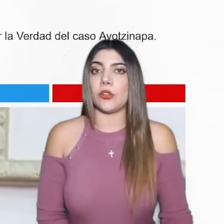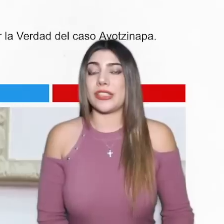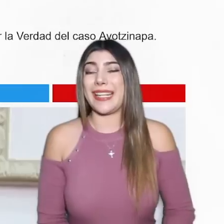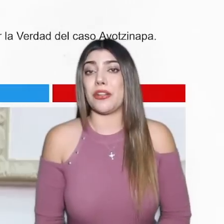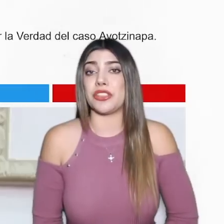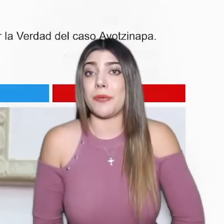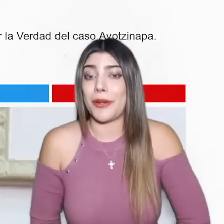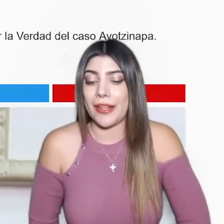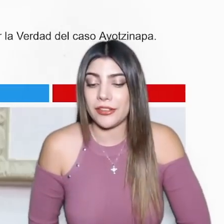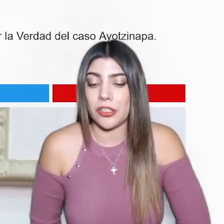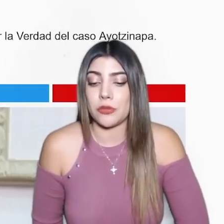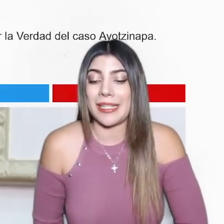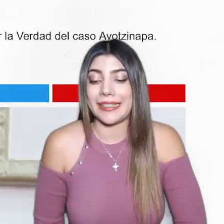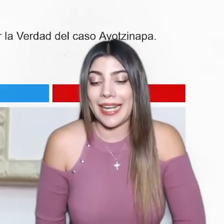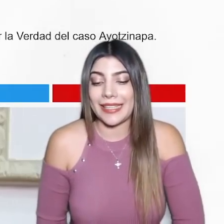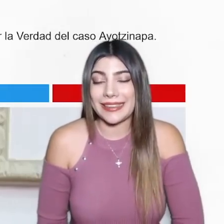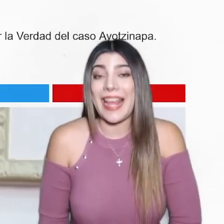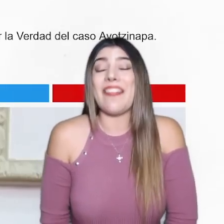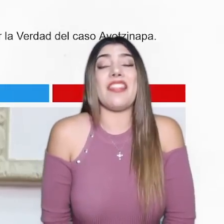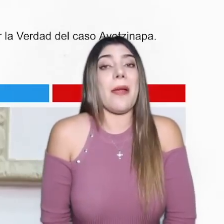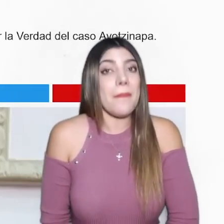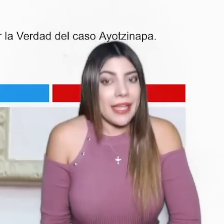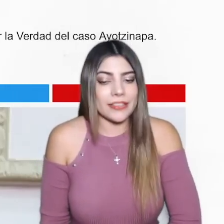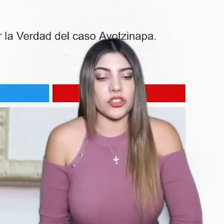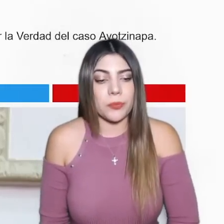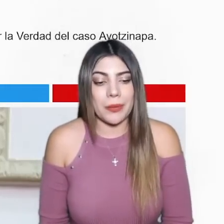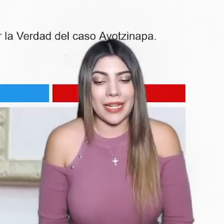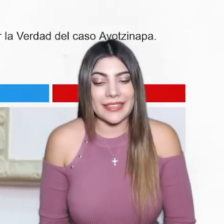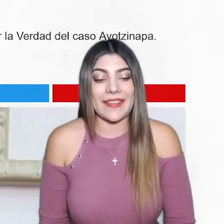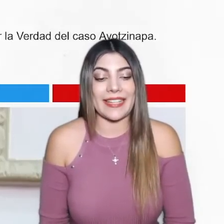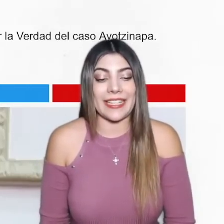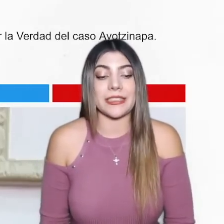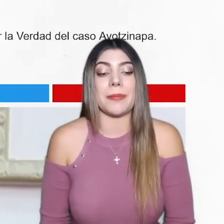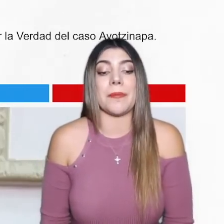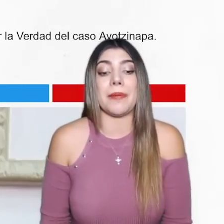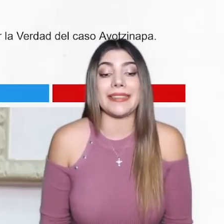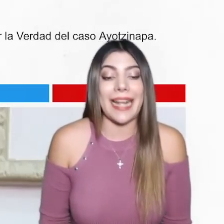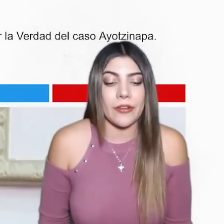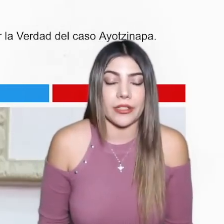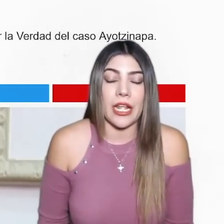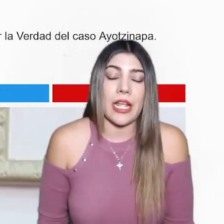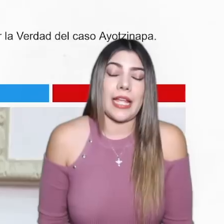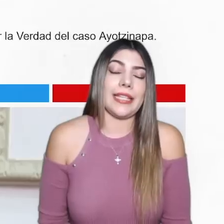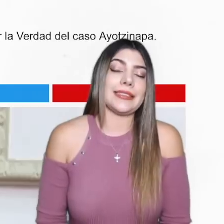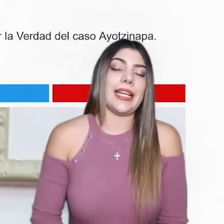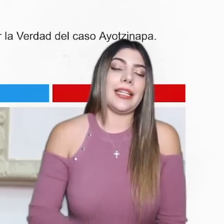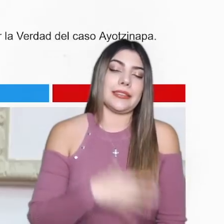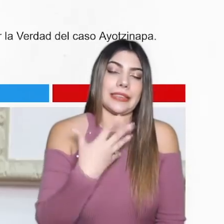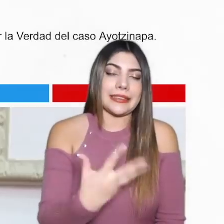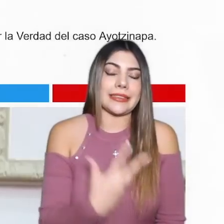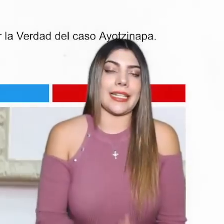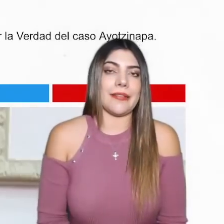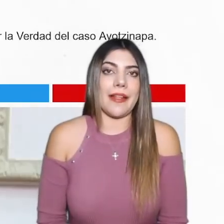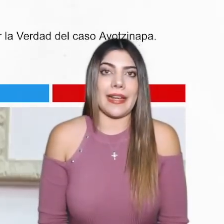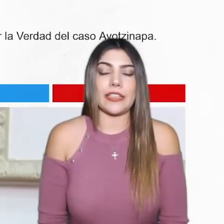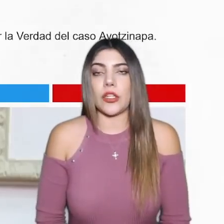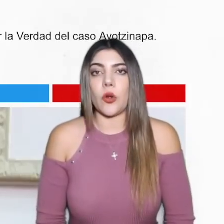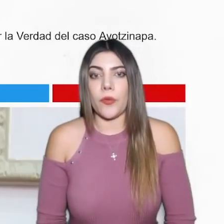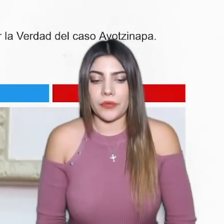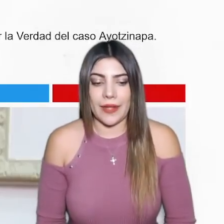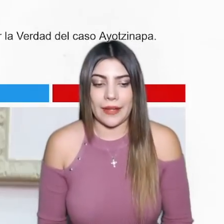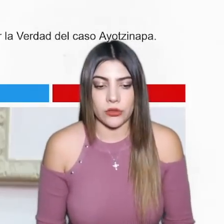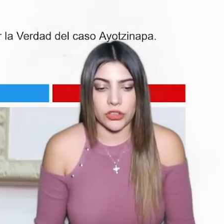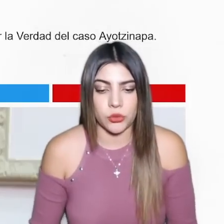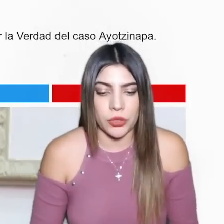da a conocer que los abogados de los militares también son parte de quienes perpetraron este terrible delito